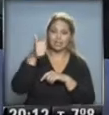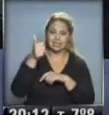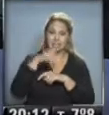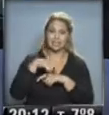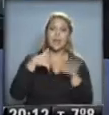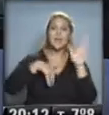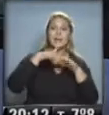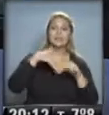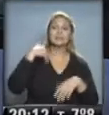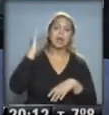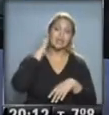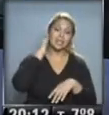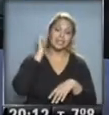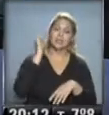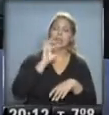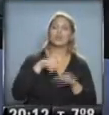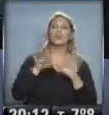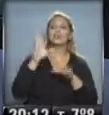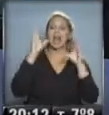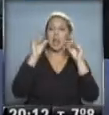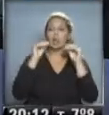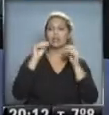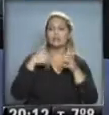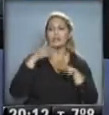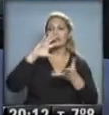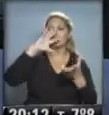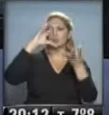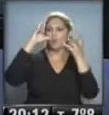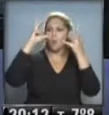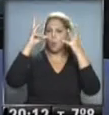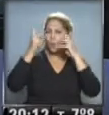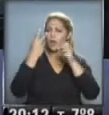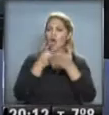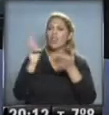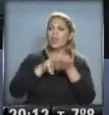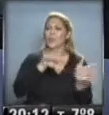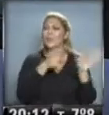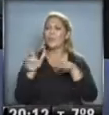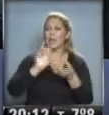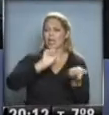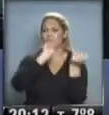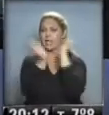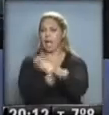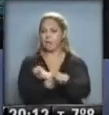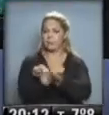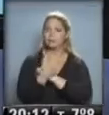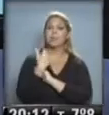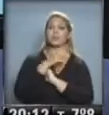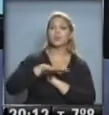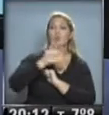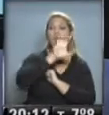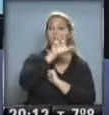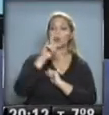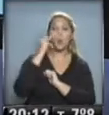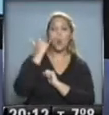de 16 grados y recién hacia la tarde o noche aumento de nubosidad y un nuevo cambio de vientos al sector sur. Sobre la región de Cuyo,